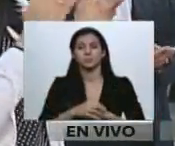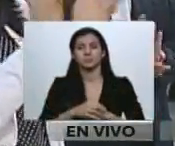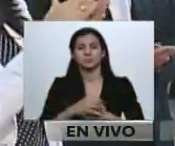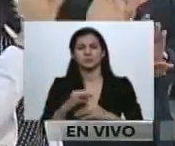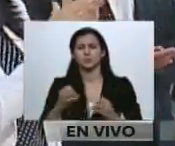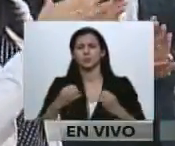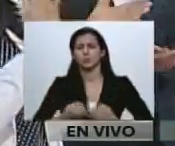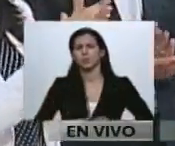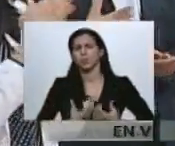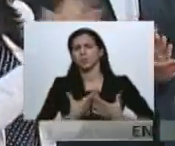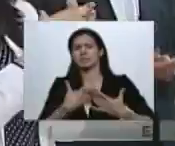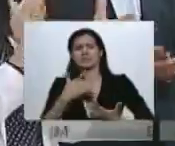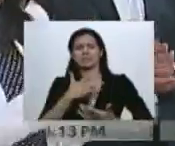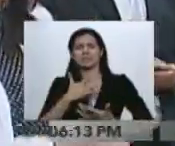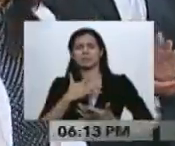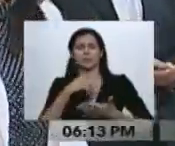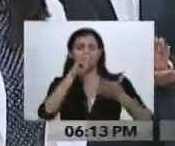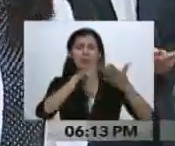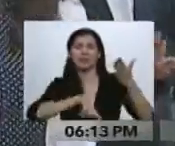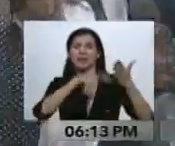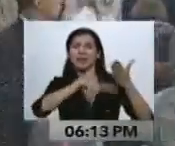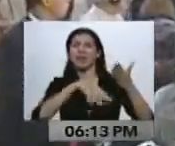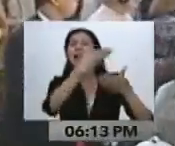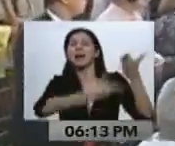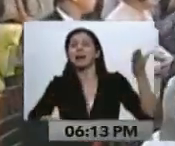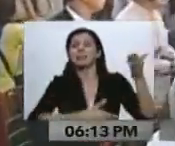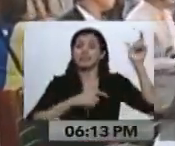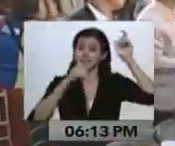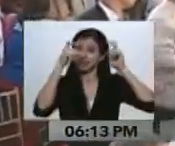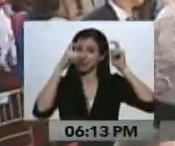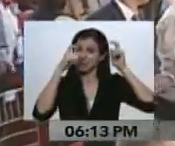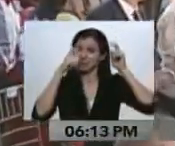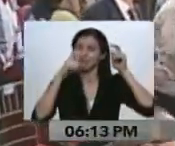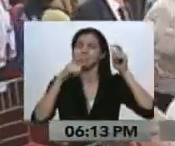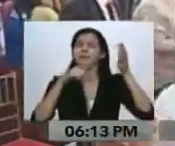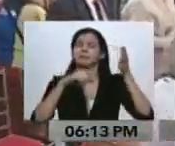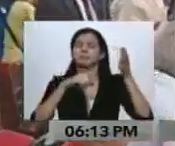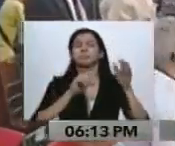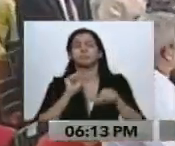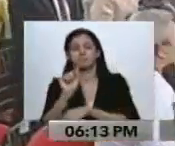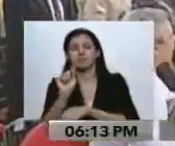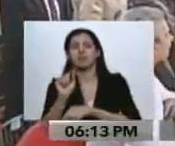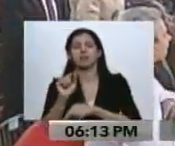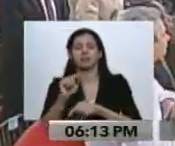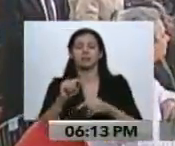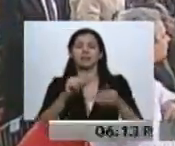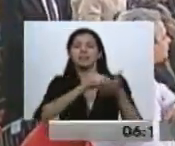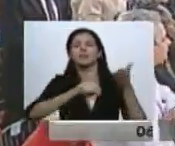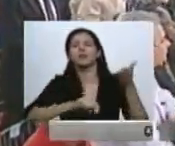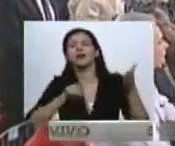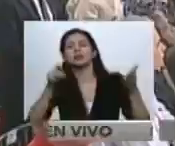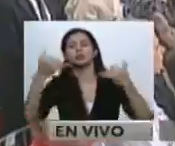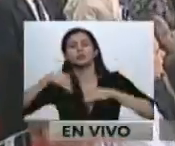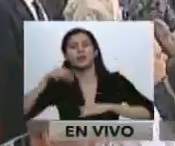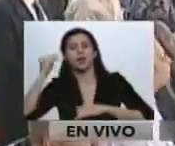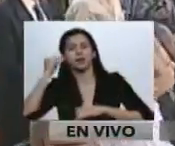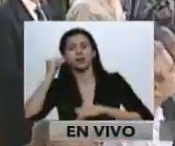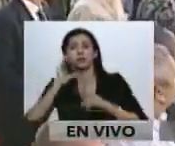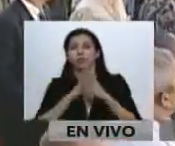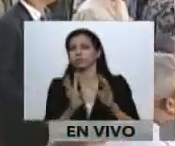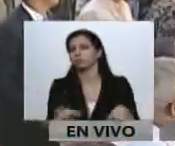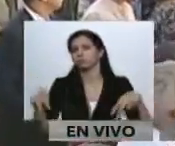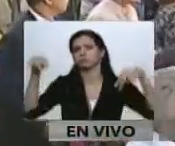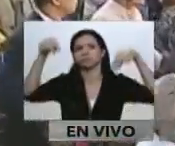transmite el sentimiento de esta carta leída por María Gabriela Chávez y que ha puesto de pie a todos los presentes en el cuartel de la